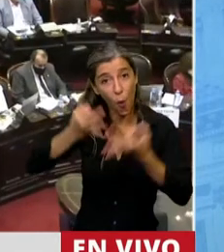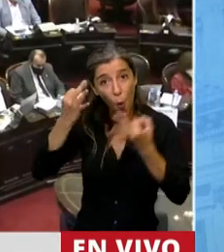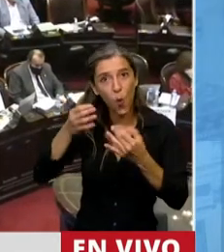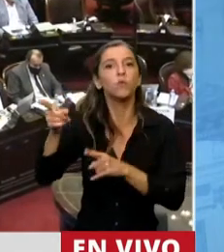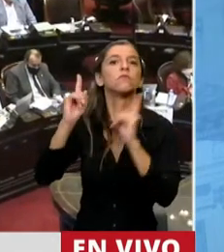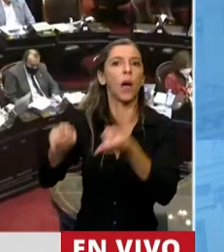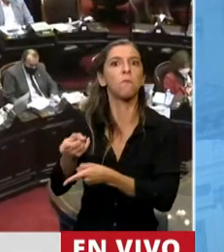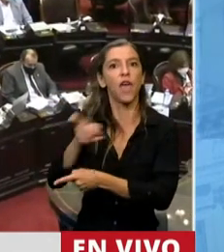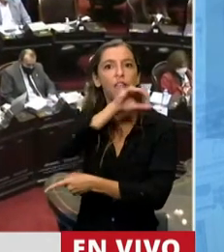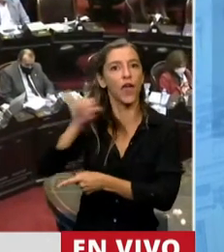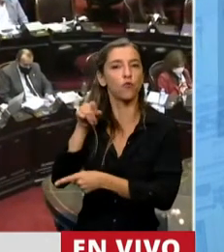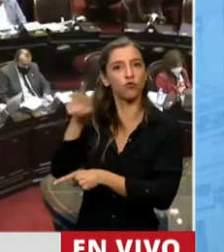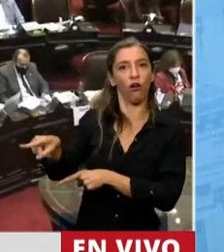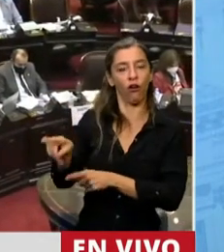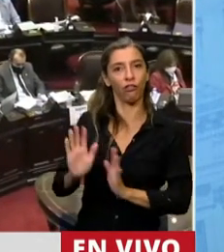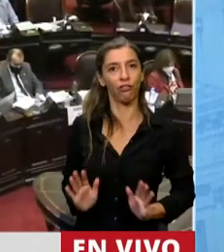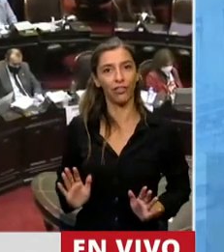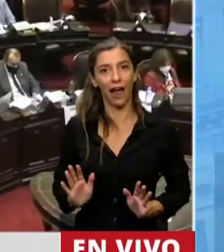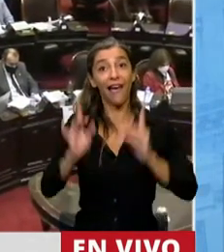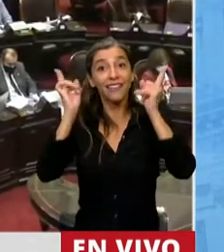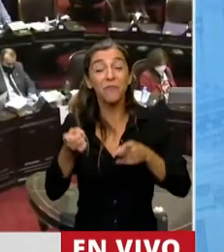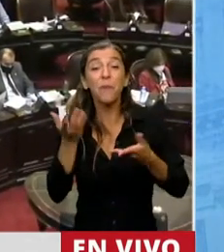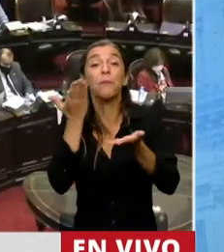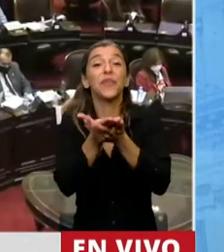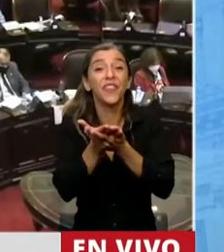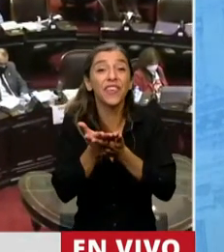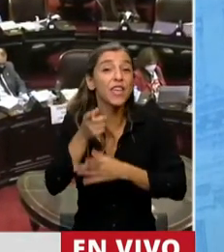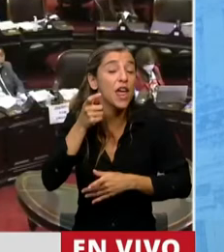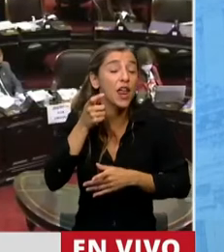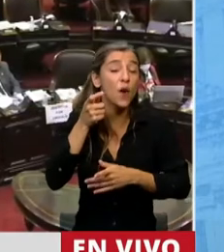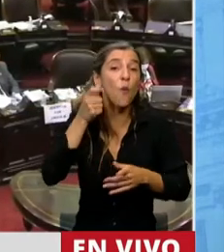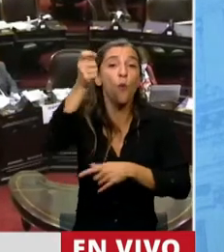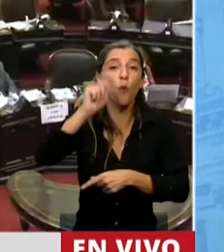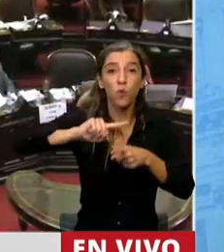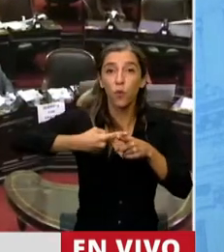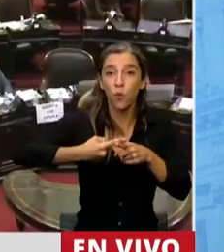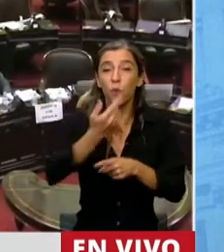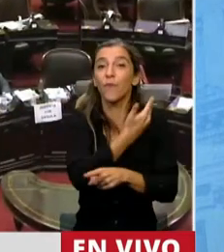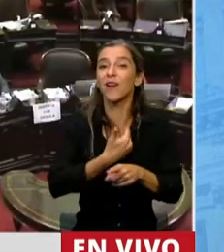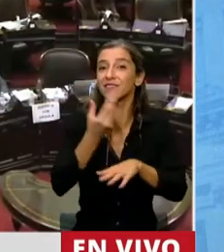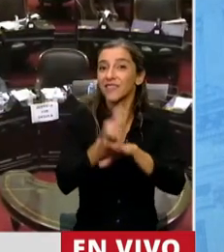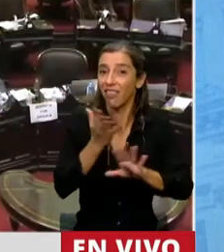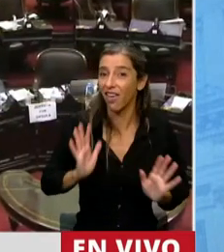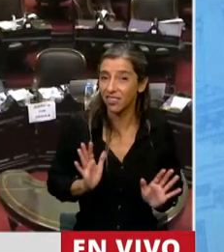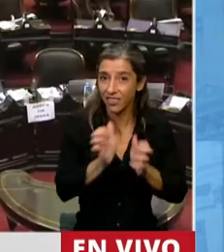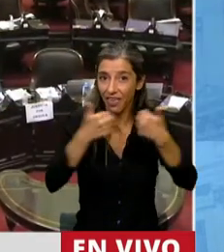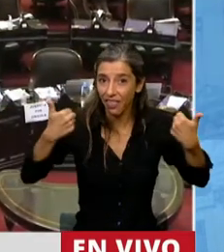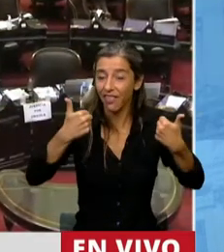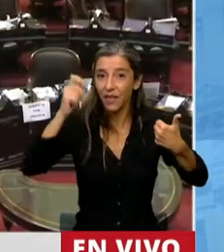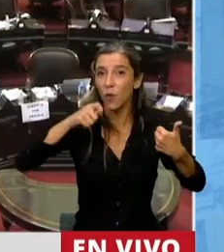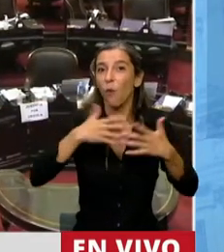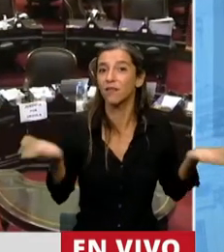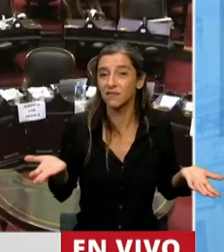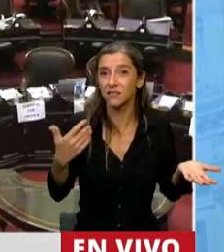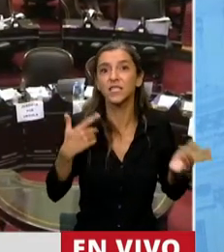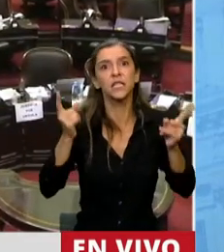juicio político a la presidenta de la Corte, que fue elegida por el presidente de la Nación para formar parte de la